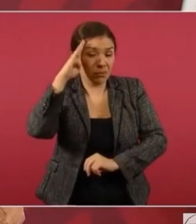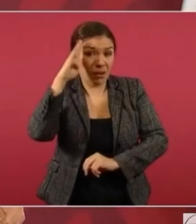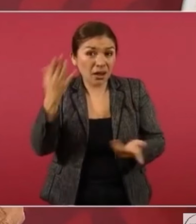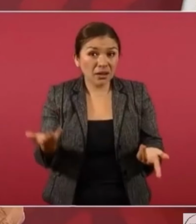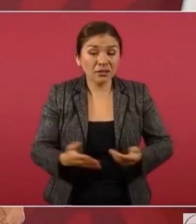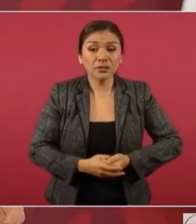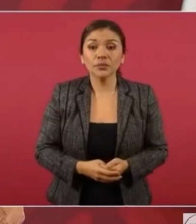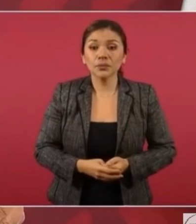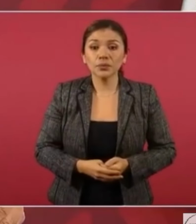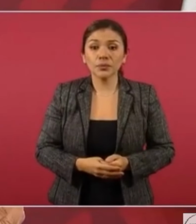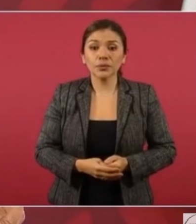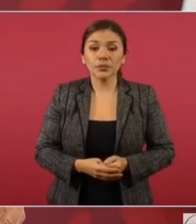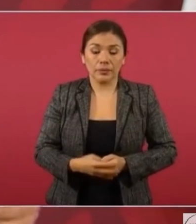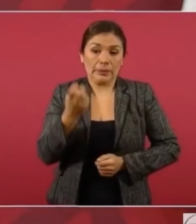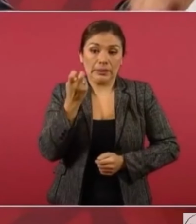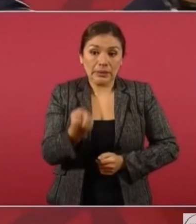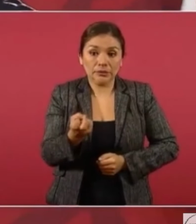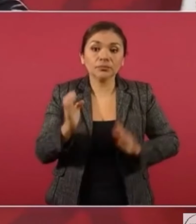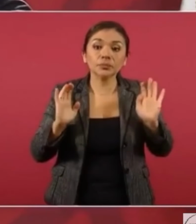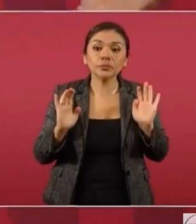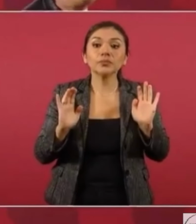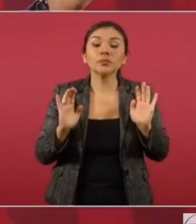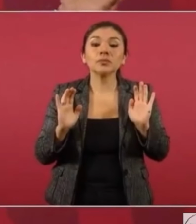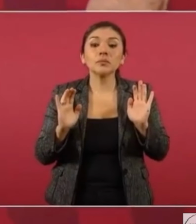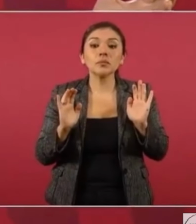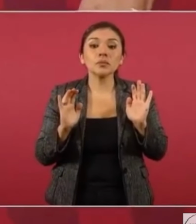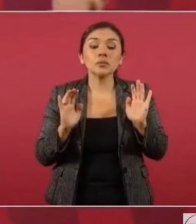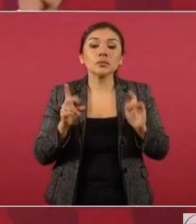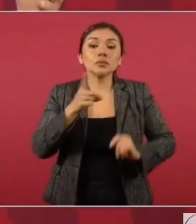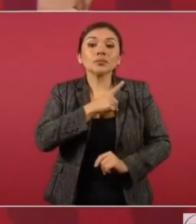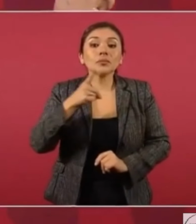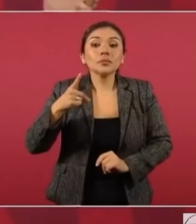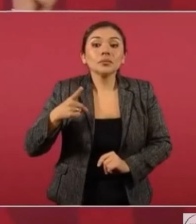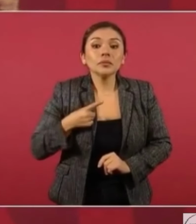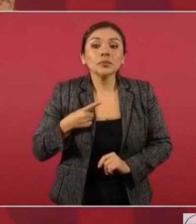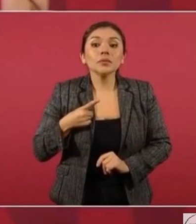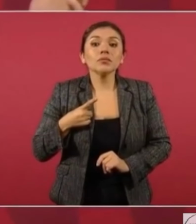Bueno, pero entonces tenían que,